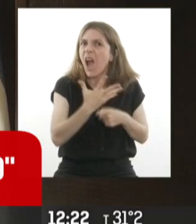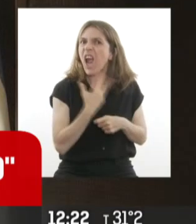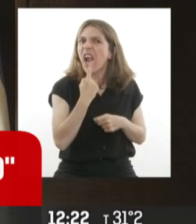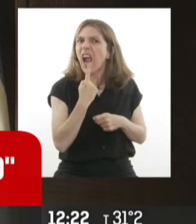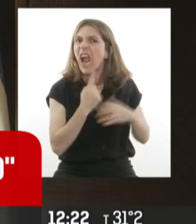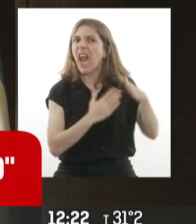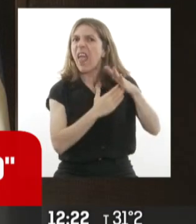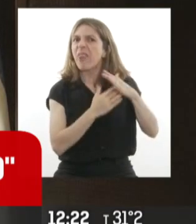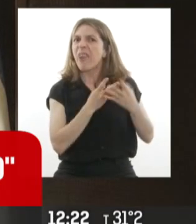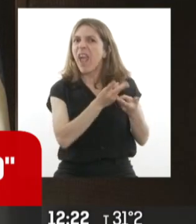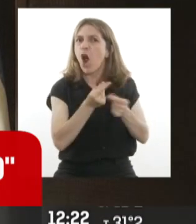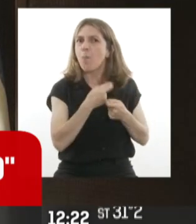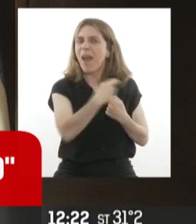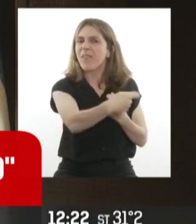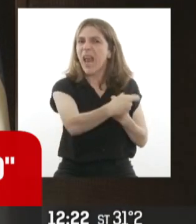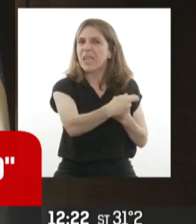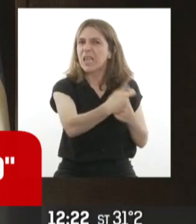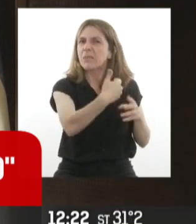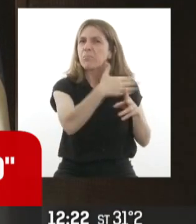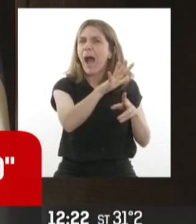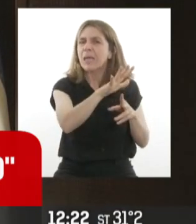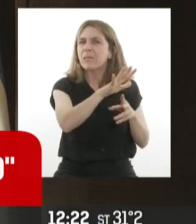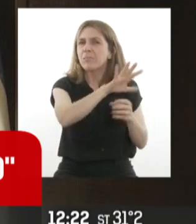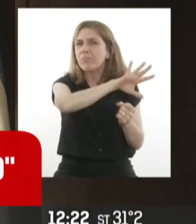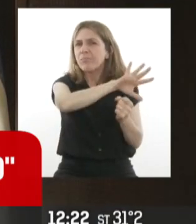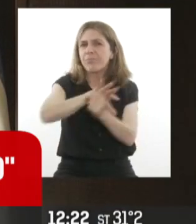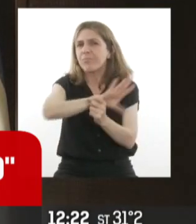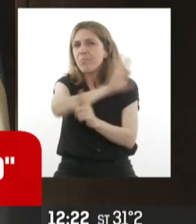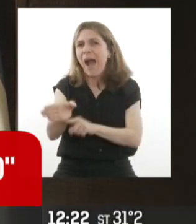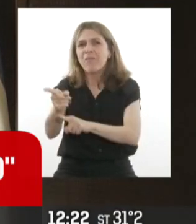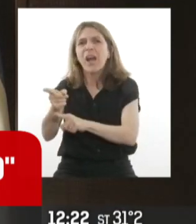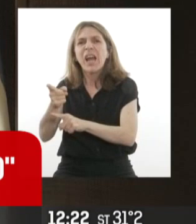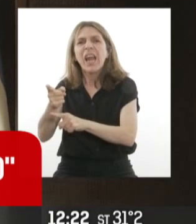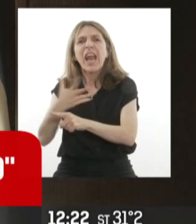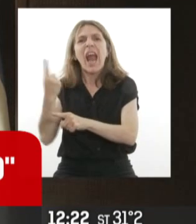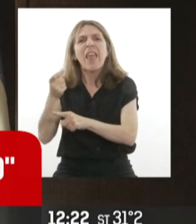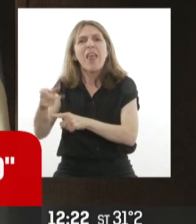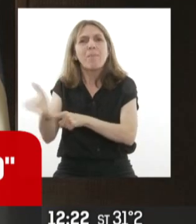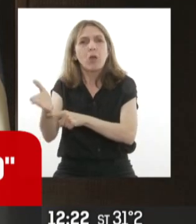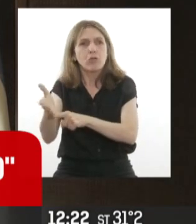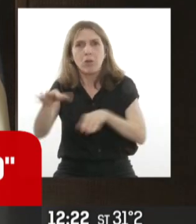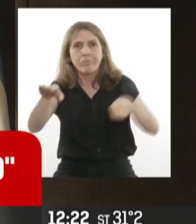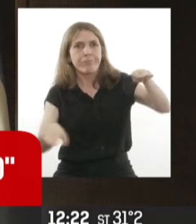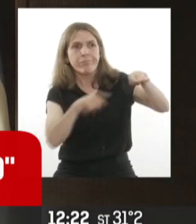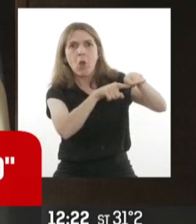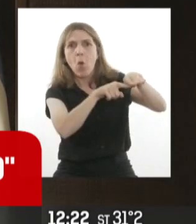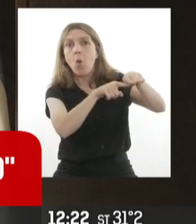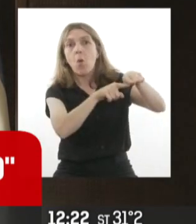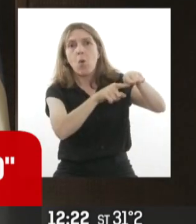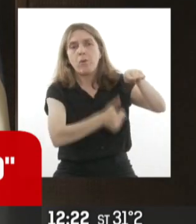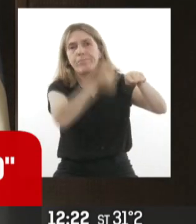el gerente de producción, y allí todo empezó a trastocarse. Todo, absolutamente todo. Tal vez